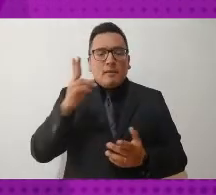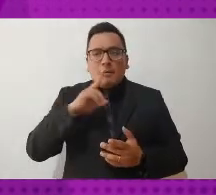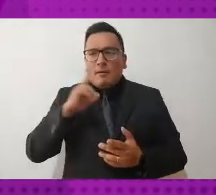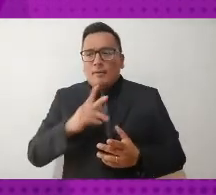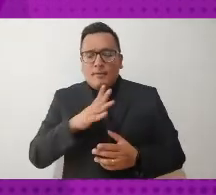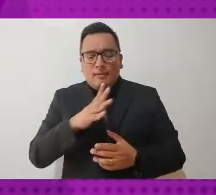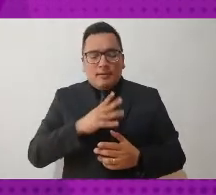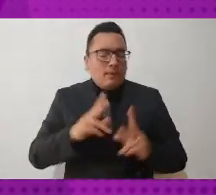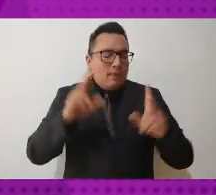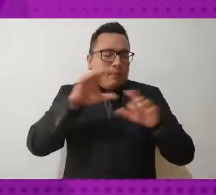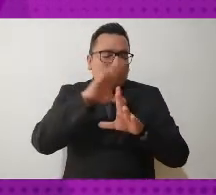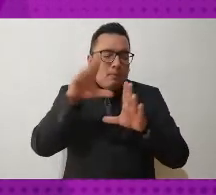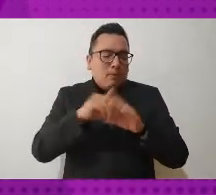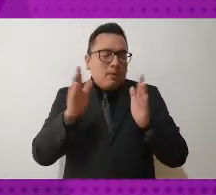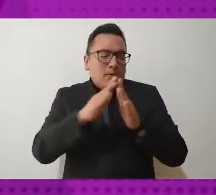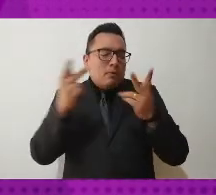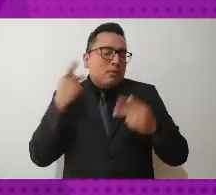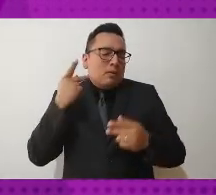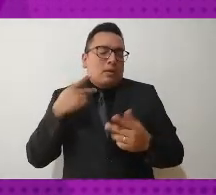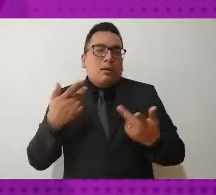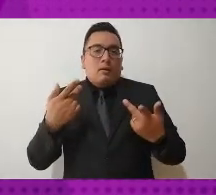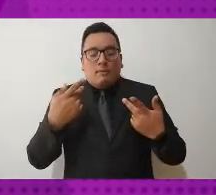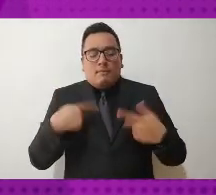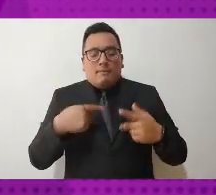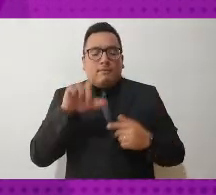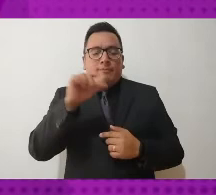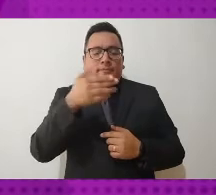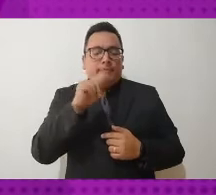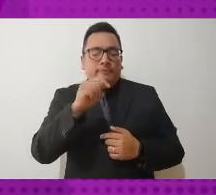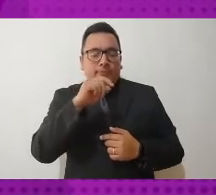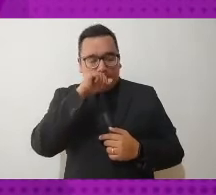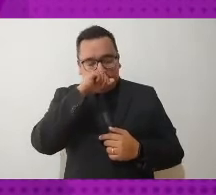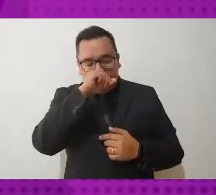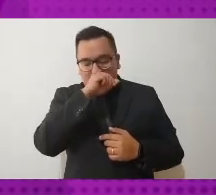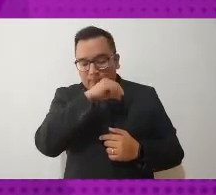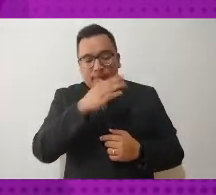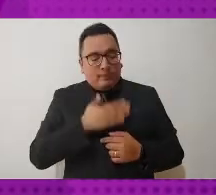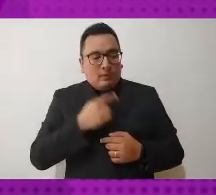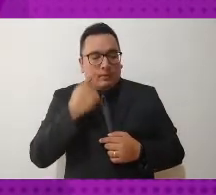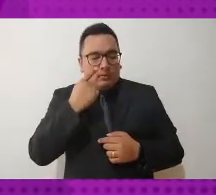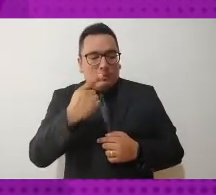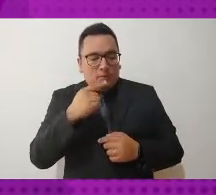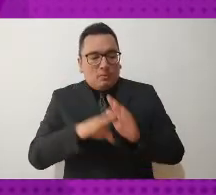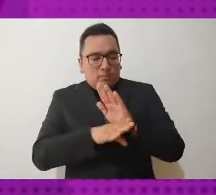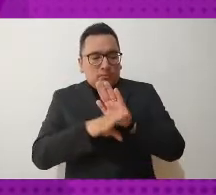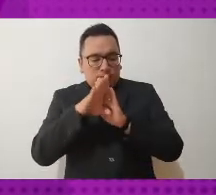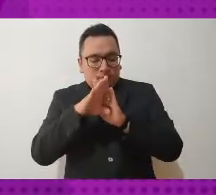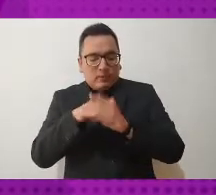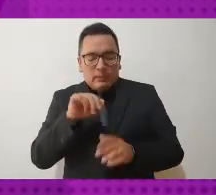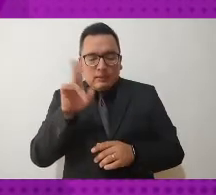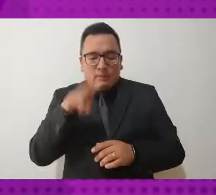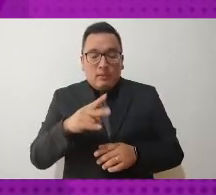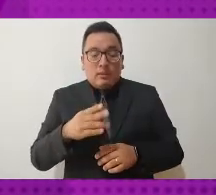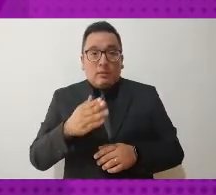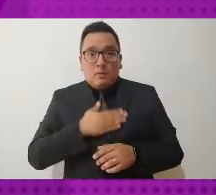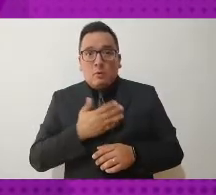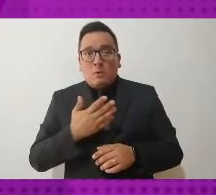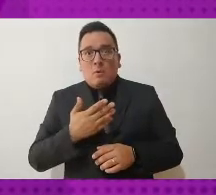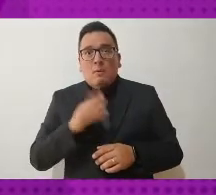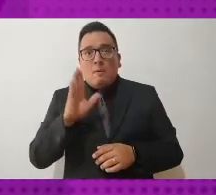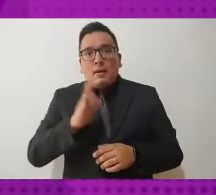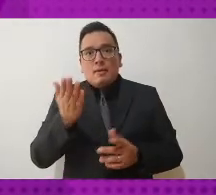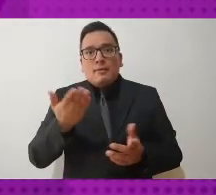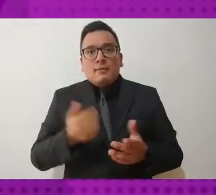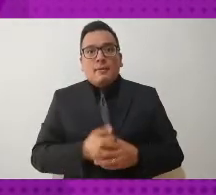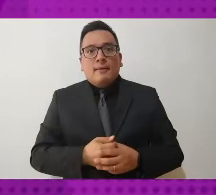todo el tema de la participación política de la diversidad he visto claro un avance si bien me ha involucrado más en el